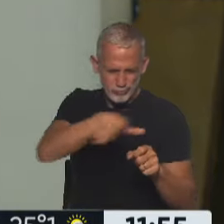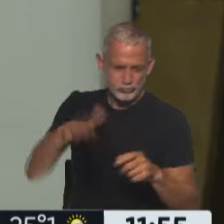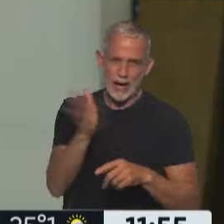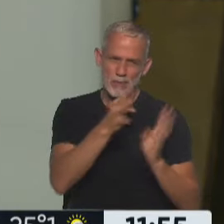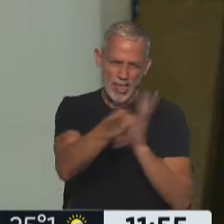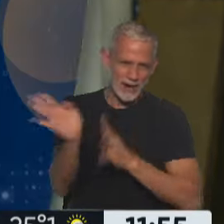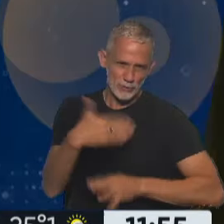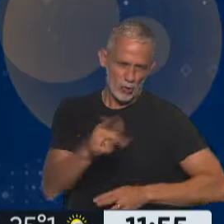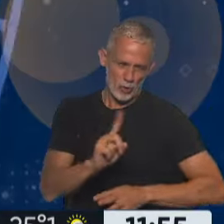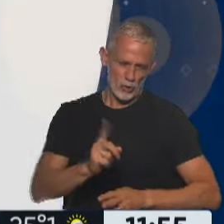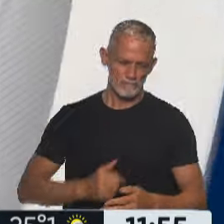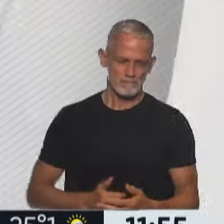curos mucha más gente